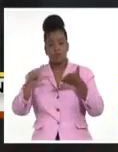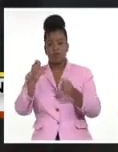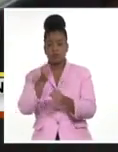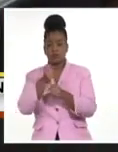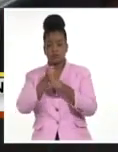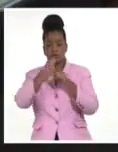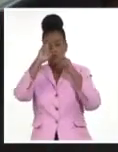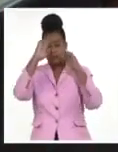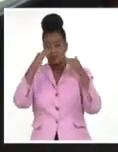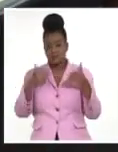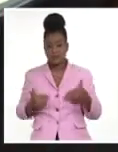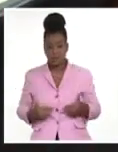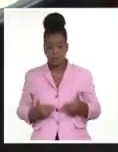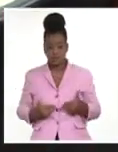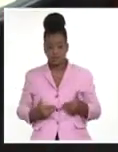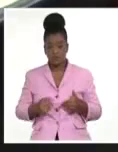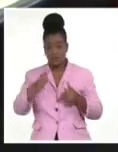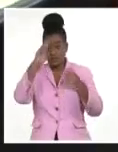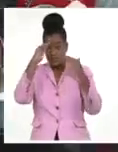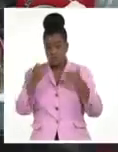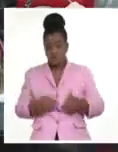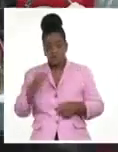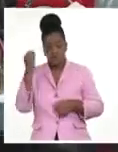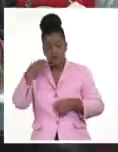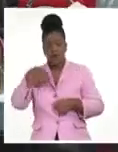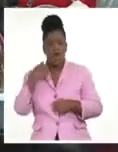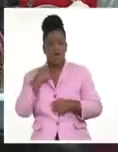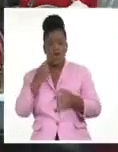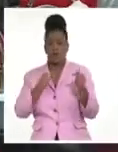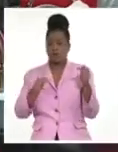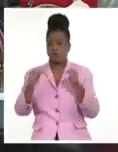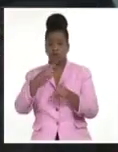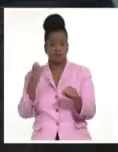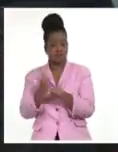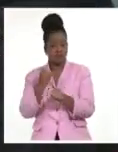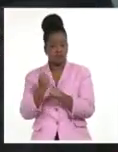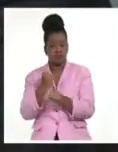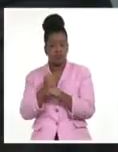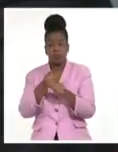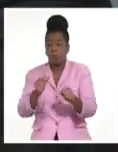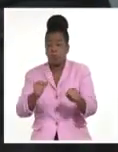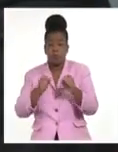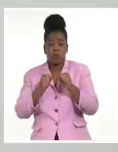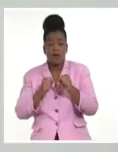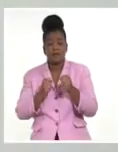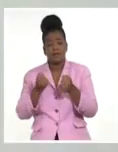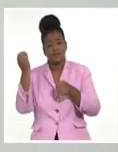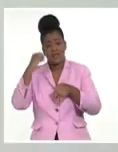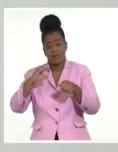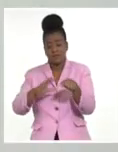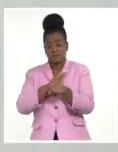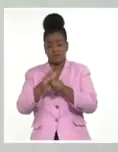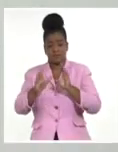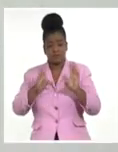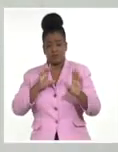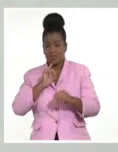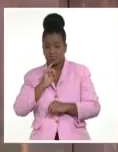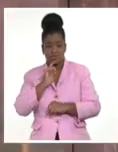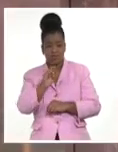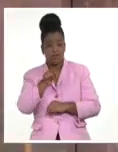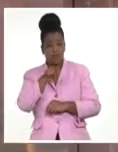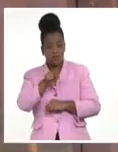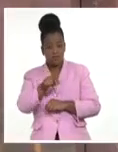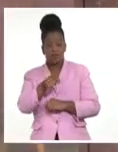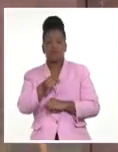de la salud, el de mayor protagonismo, el de mayor peso, dijo, en la compleja e inesperada situación sanitaria que ha representado